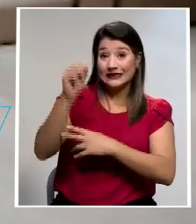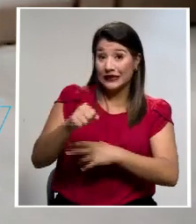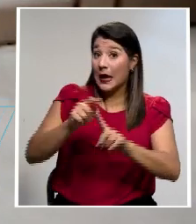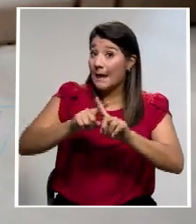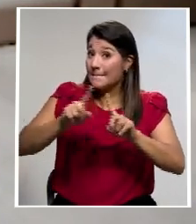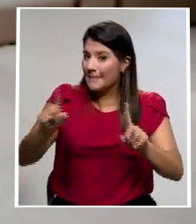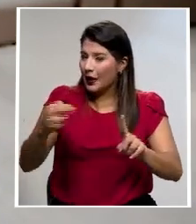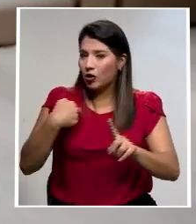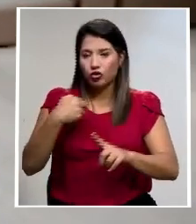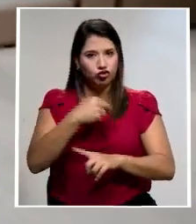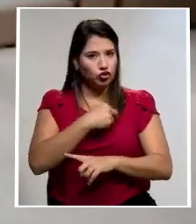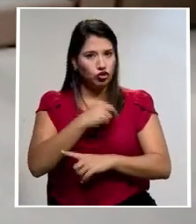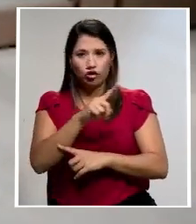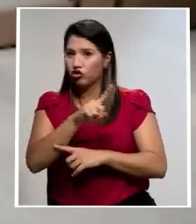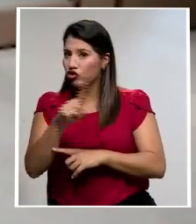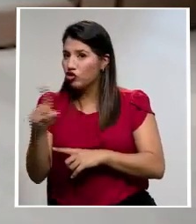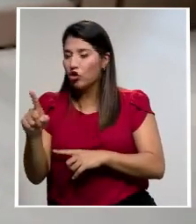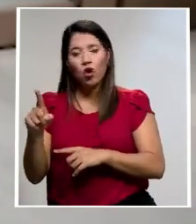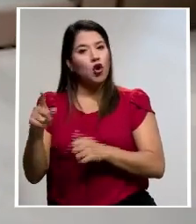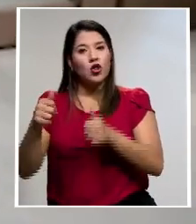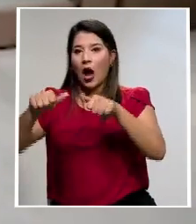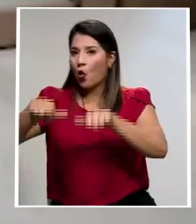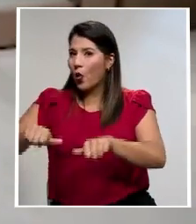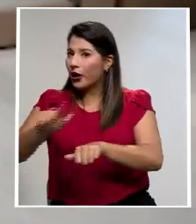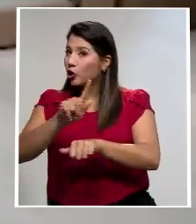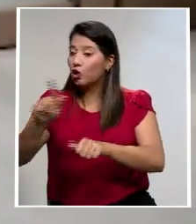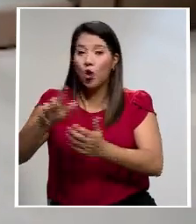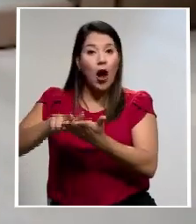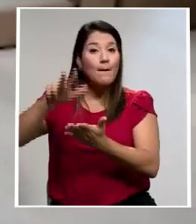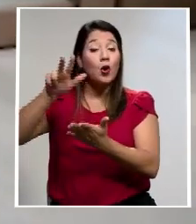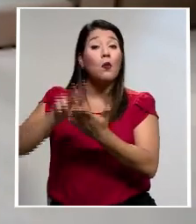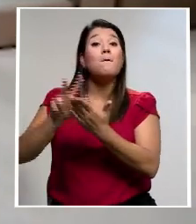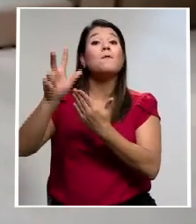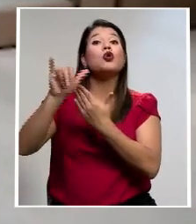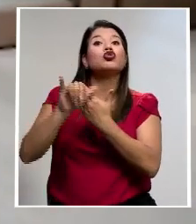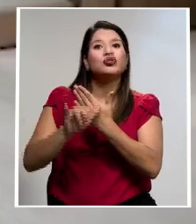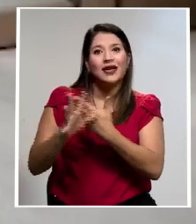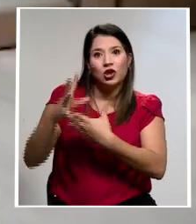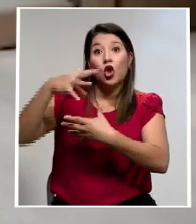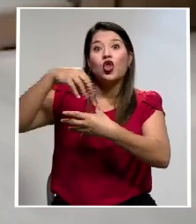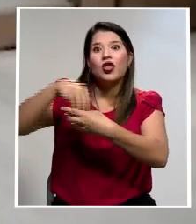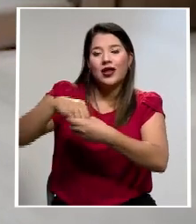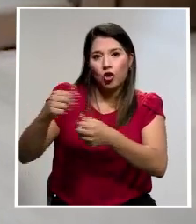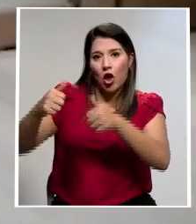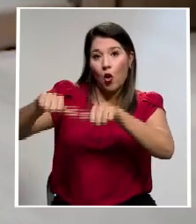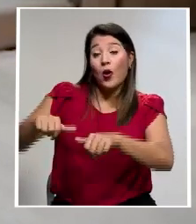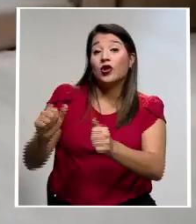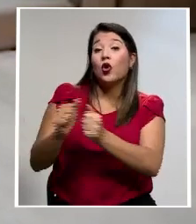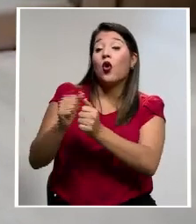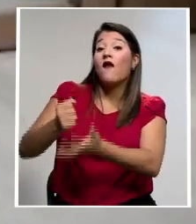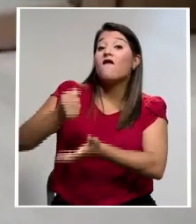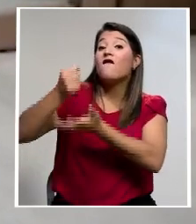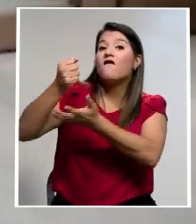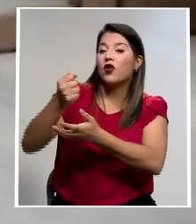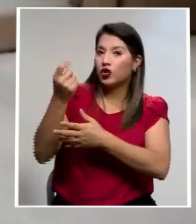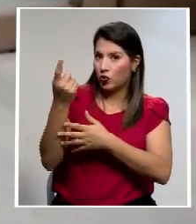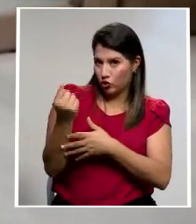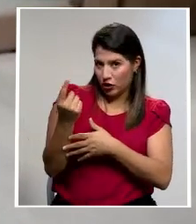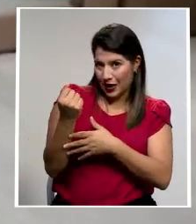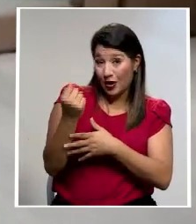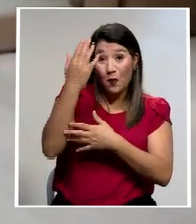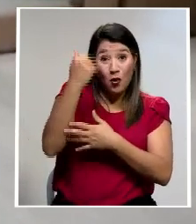la agenda complementaria. Es una agenda complementaria que además el Poder Ejecutivo negoció sin el propio consenso y con unas